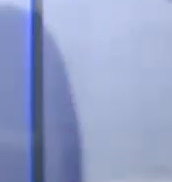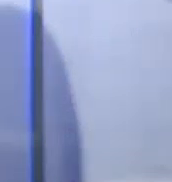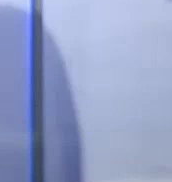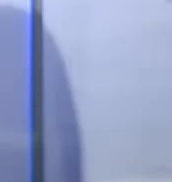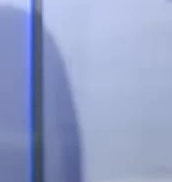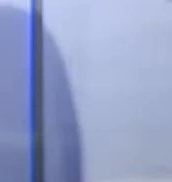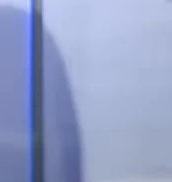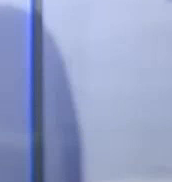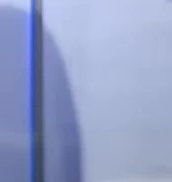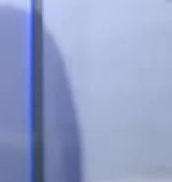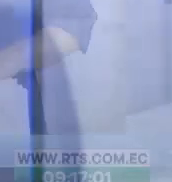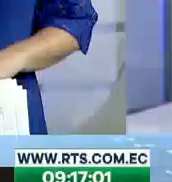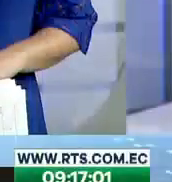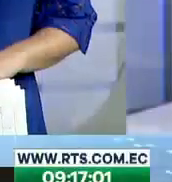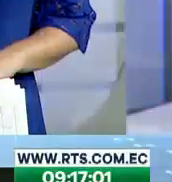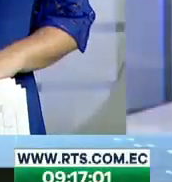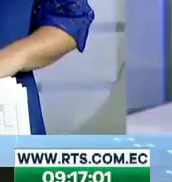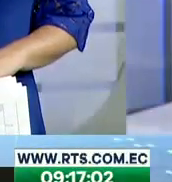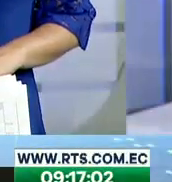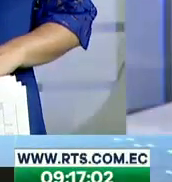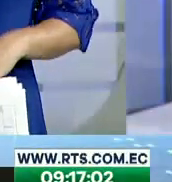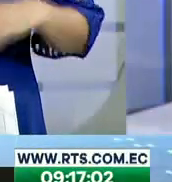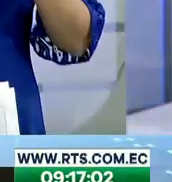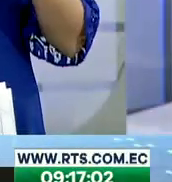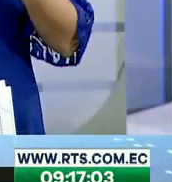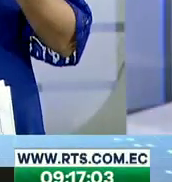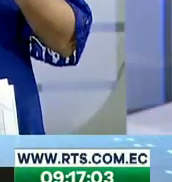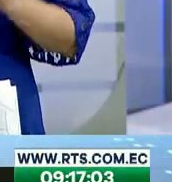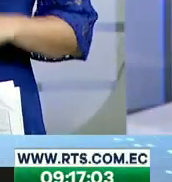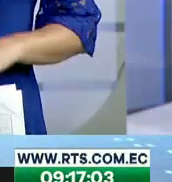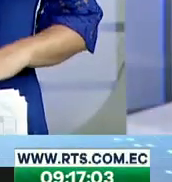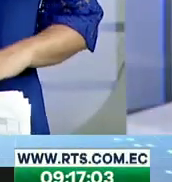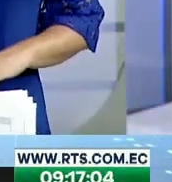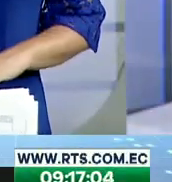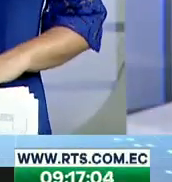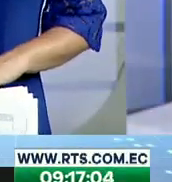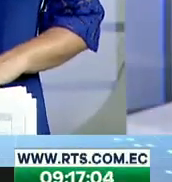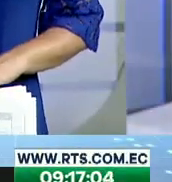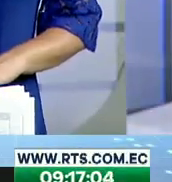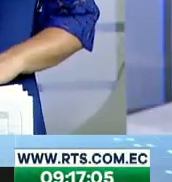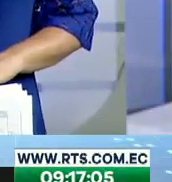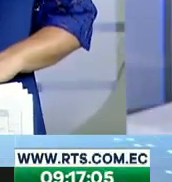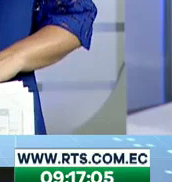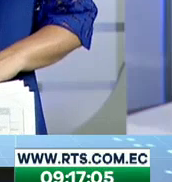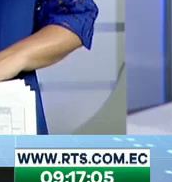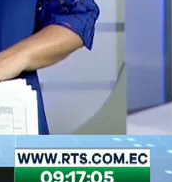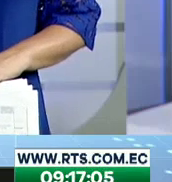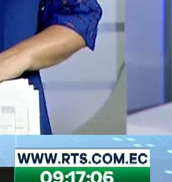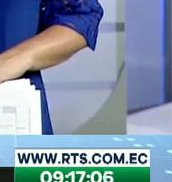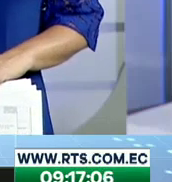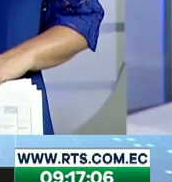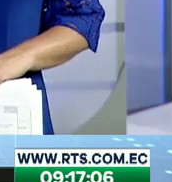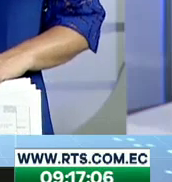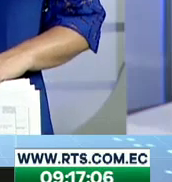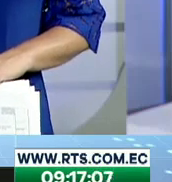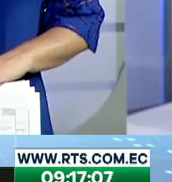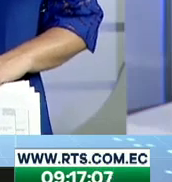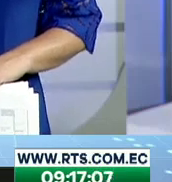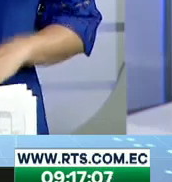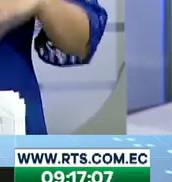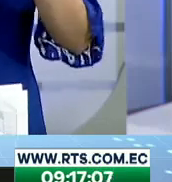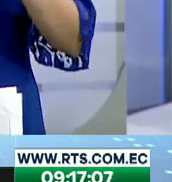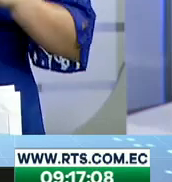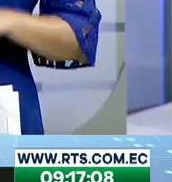de los impuestos prediales. Charlie, buenos días. Cuéntanos, ¿tienes ya muchas la gracias, respuesta? Muchas gracias, Rocío Elena. Amigos televidentes, ya no estamos en la parte exterior,